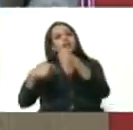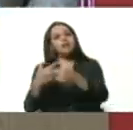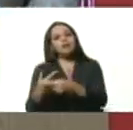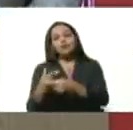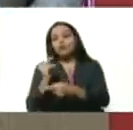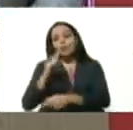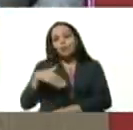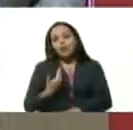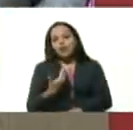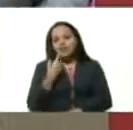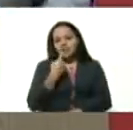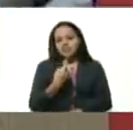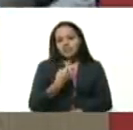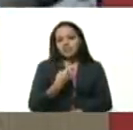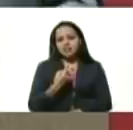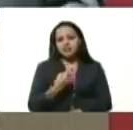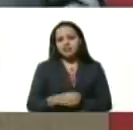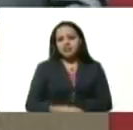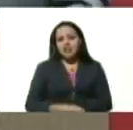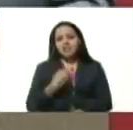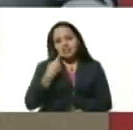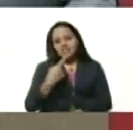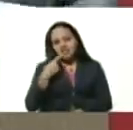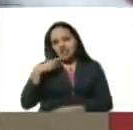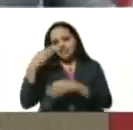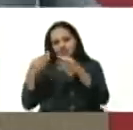tienen más remedio, pues sueltan la verdad.